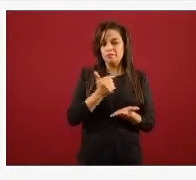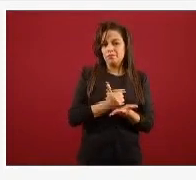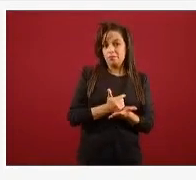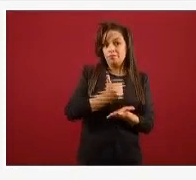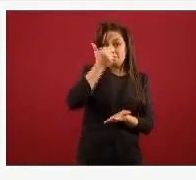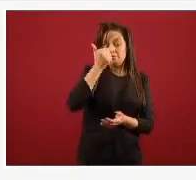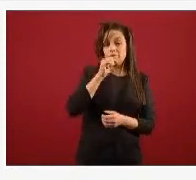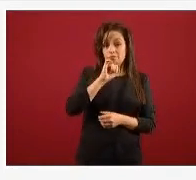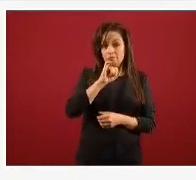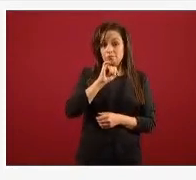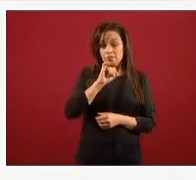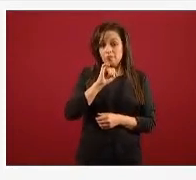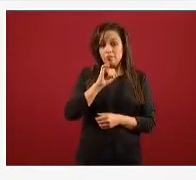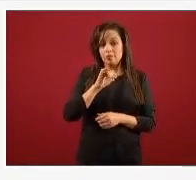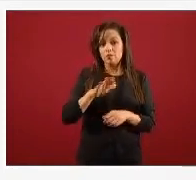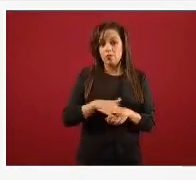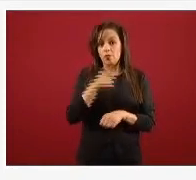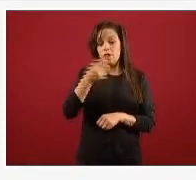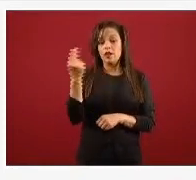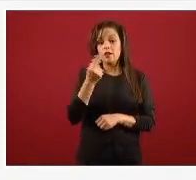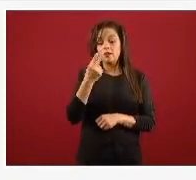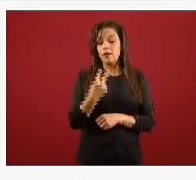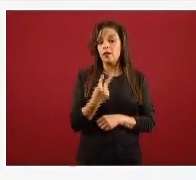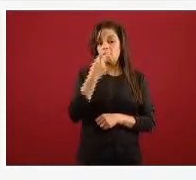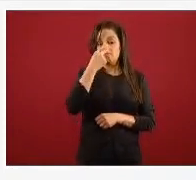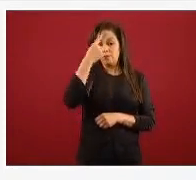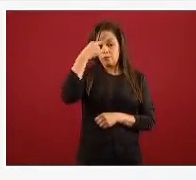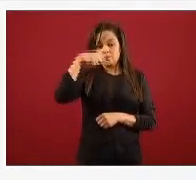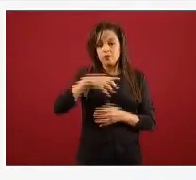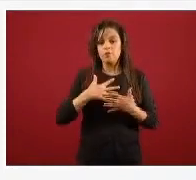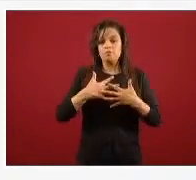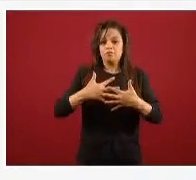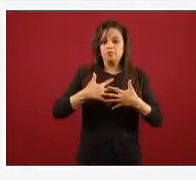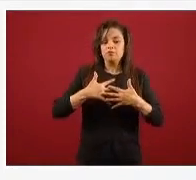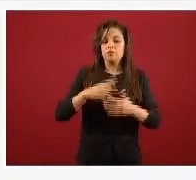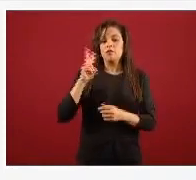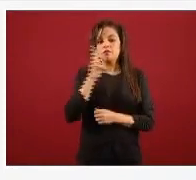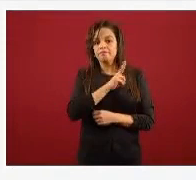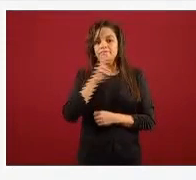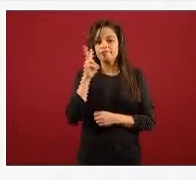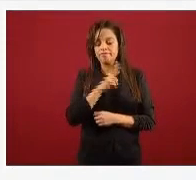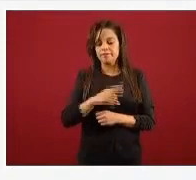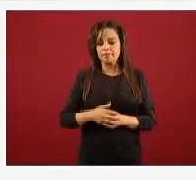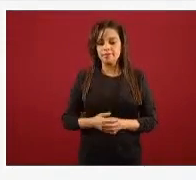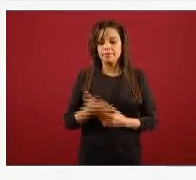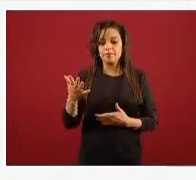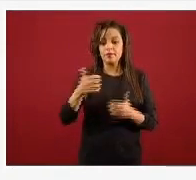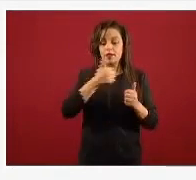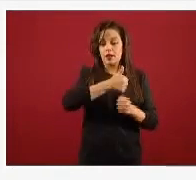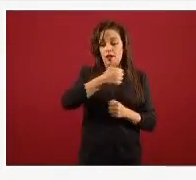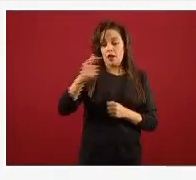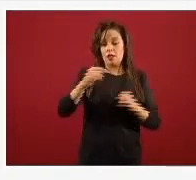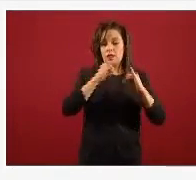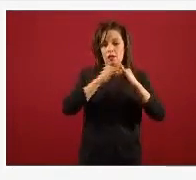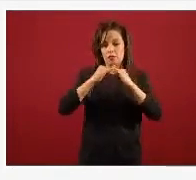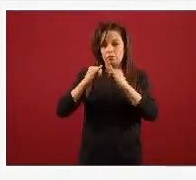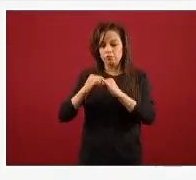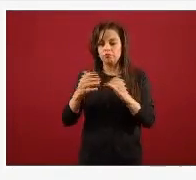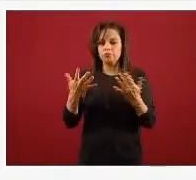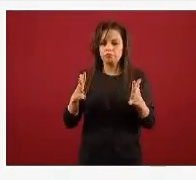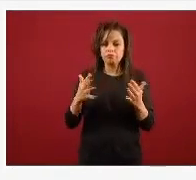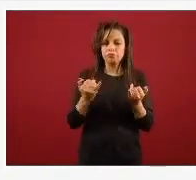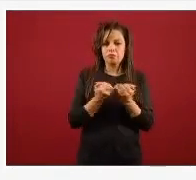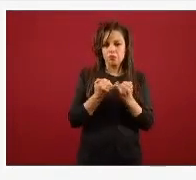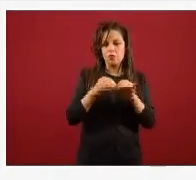que tuvieron que ser intubados. Vemos que las proporciones de atención por institución se mantienen similar, se han mantenido prácticamente de